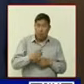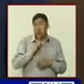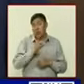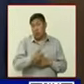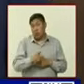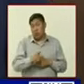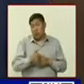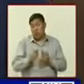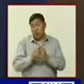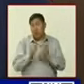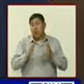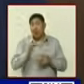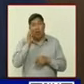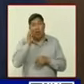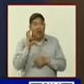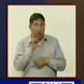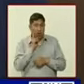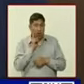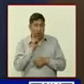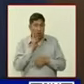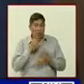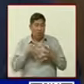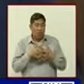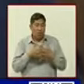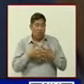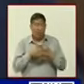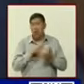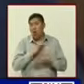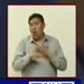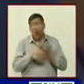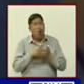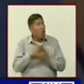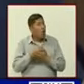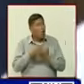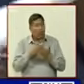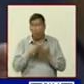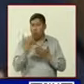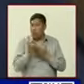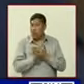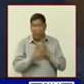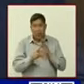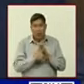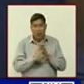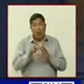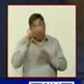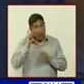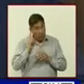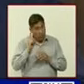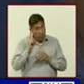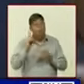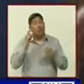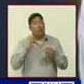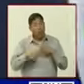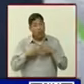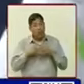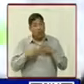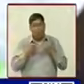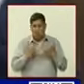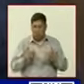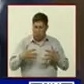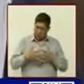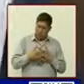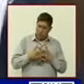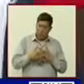obviamente, del compañero Evo para trabar todos los proyectos de ley, y esta ya es una consecuencia de no